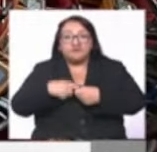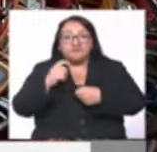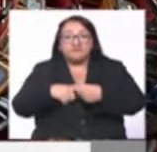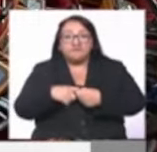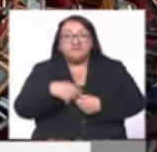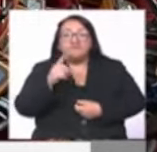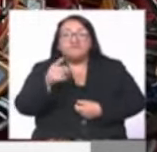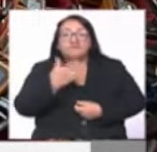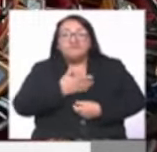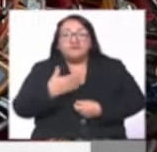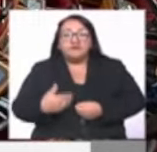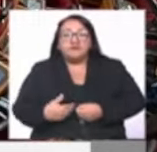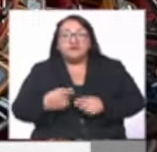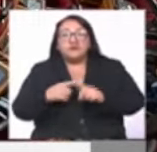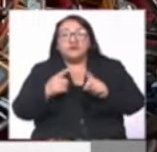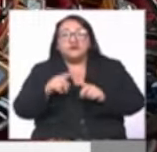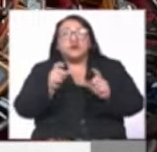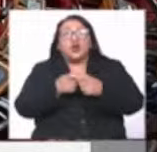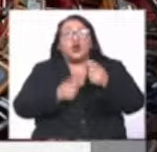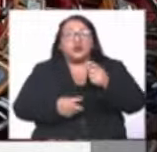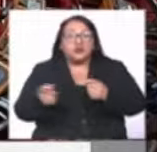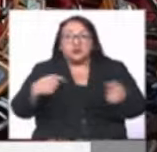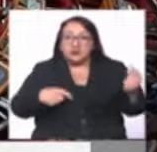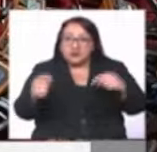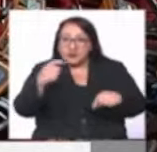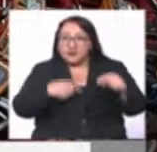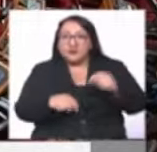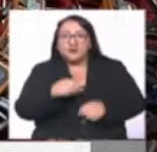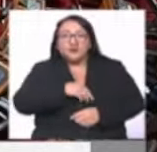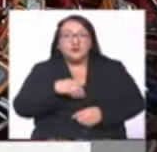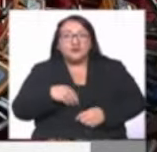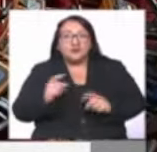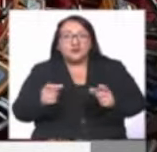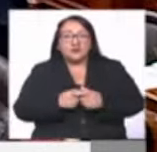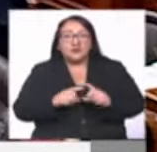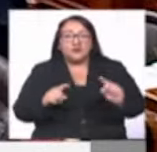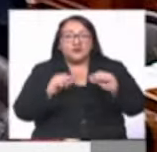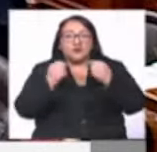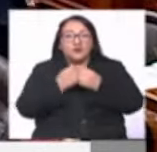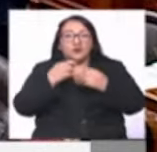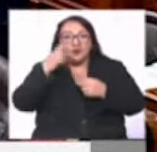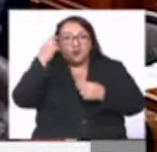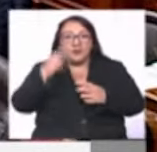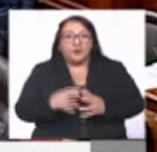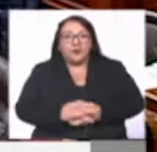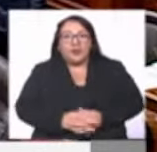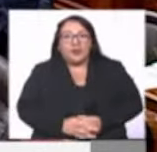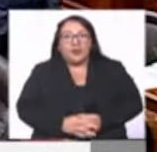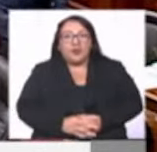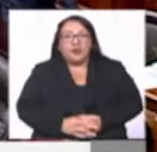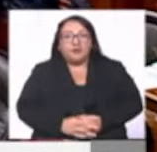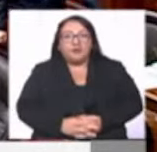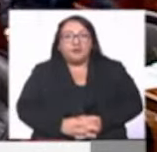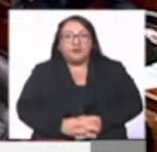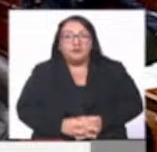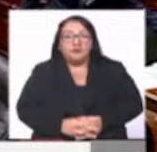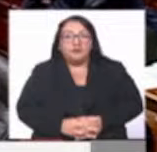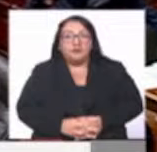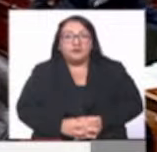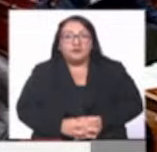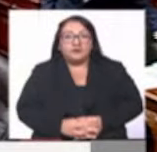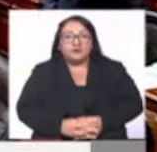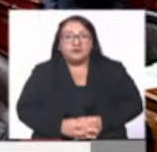presencia de los legisladores integrantes de los diferentes grupos políticos quienes también ya se